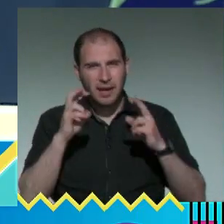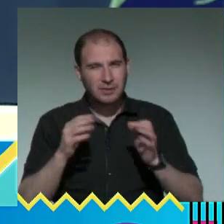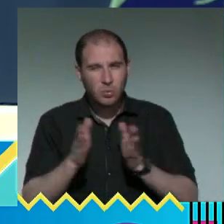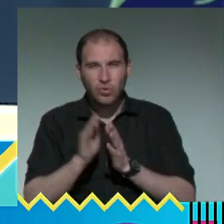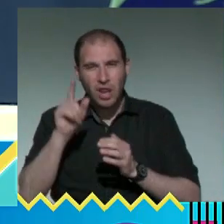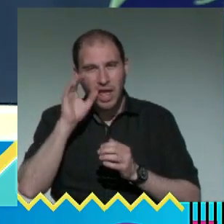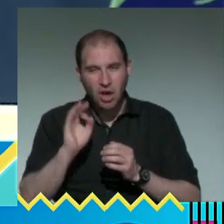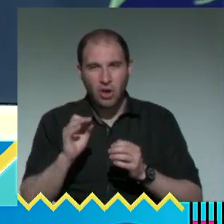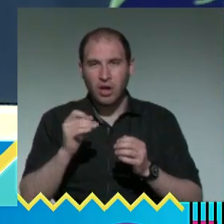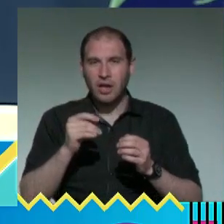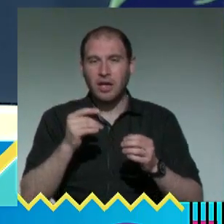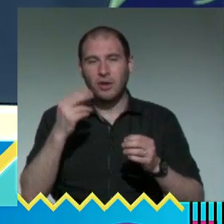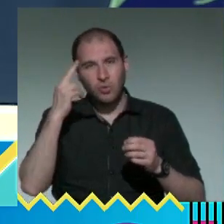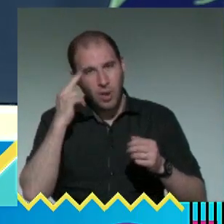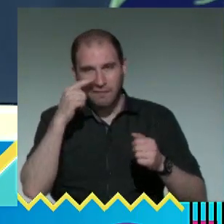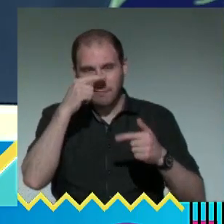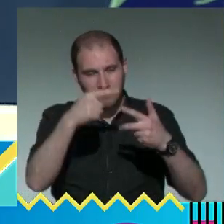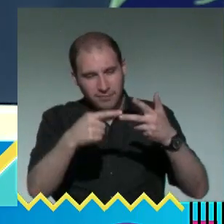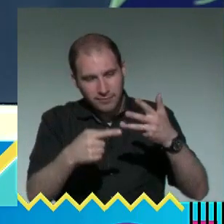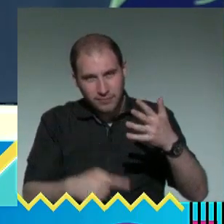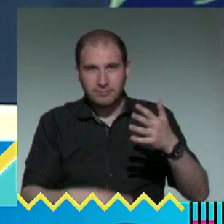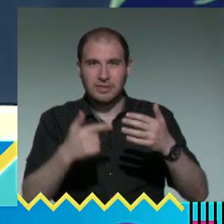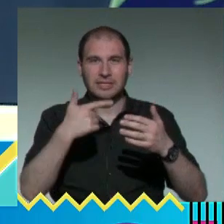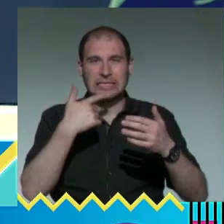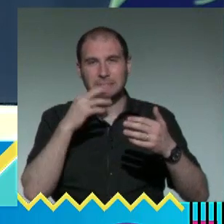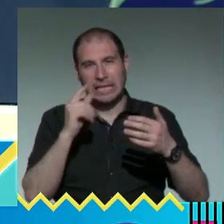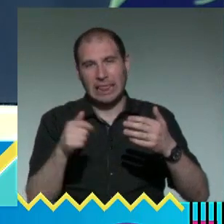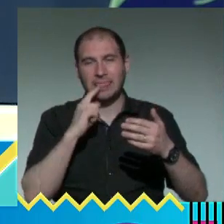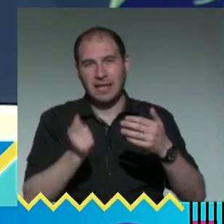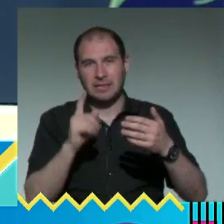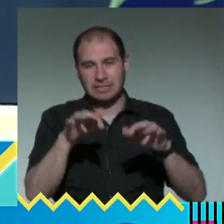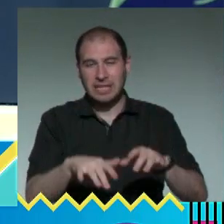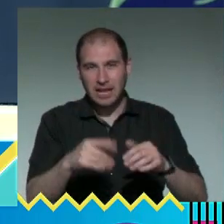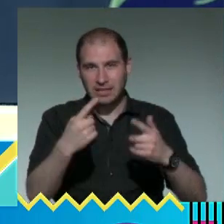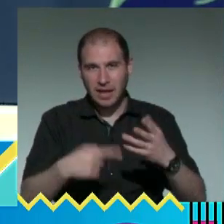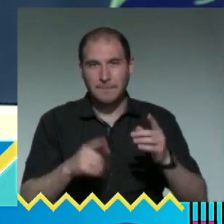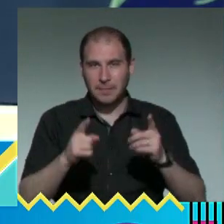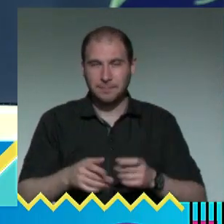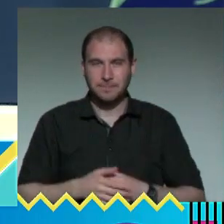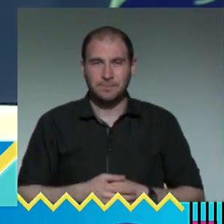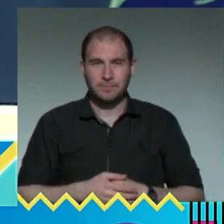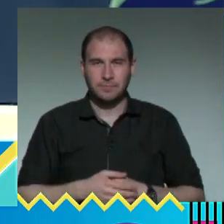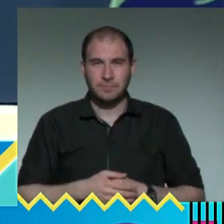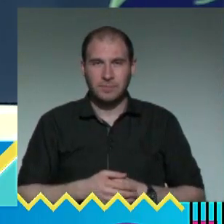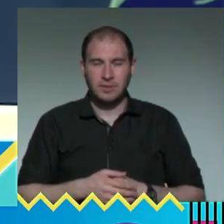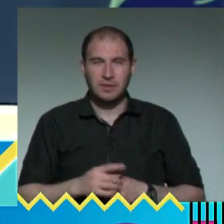Leo, de las novenas, de las séptimas, bien de Spinetta. En las teclas siempre